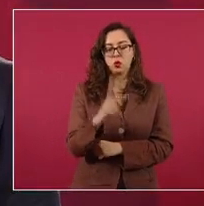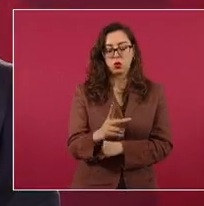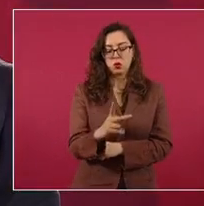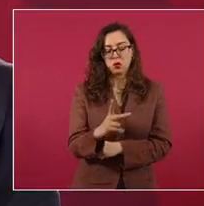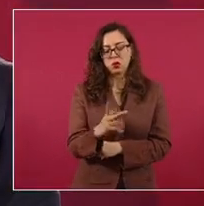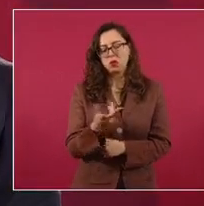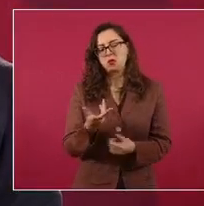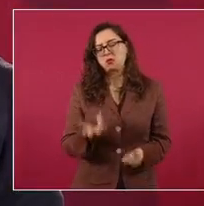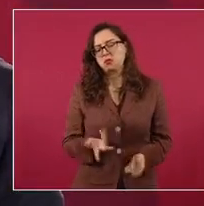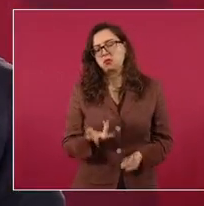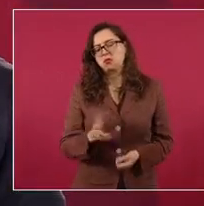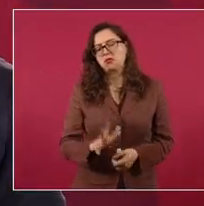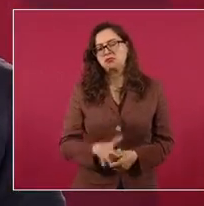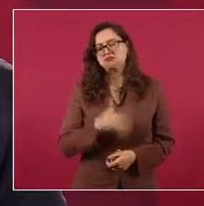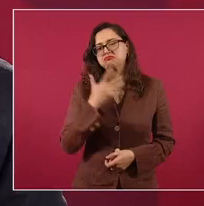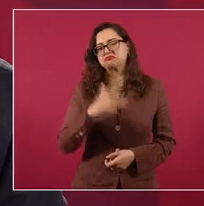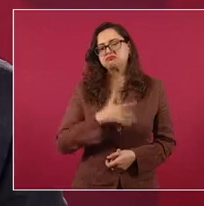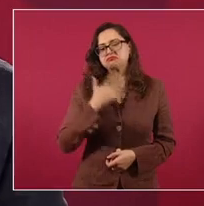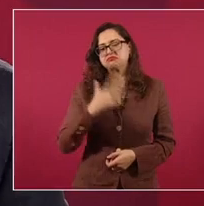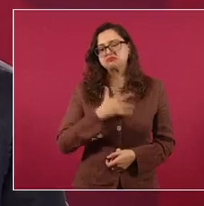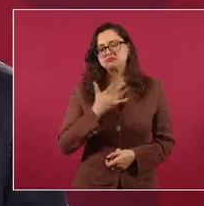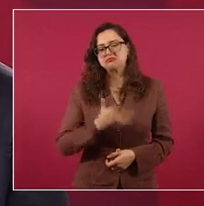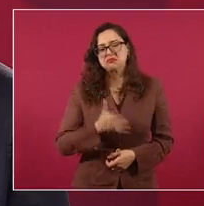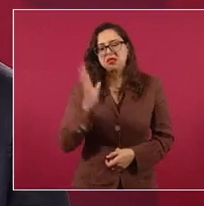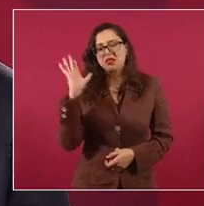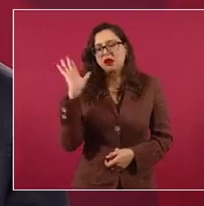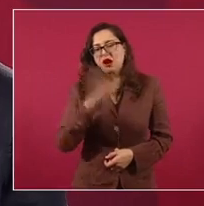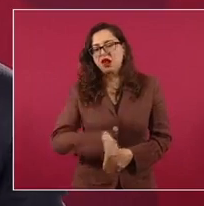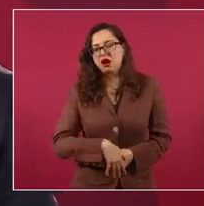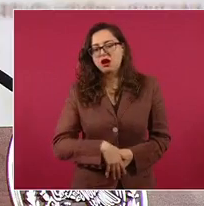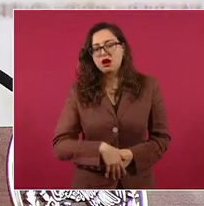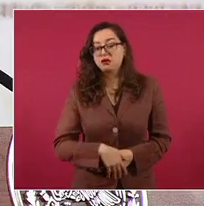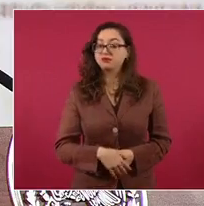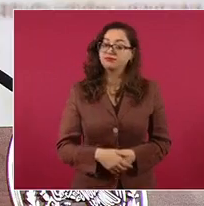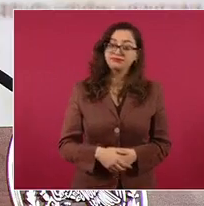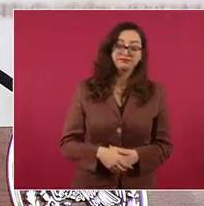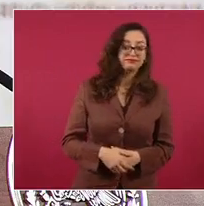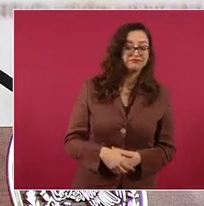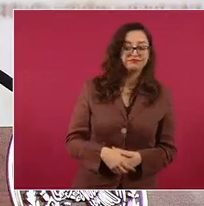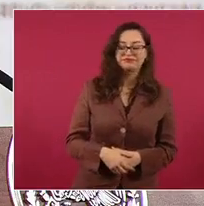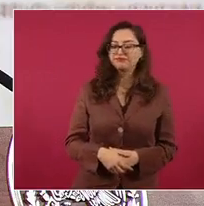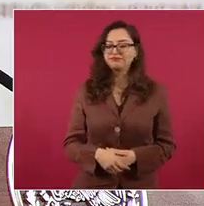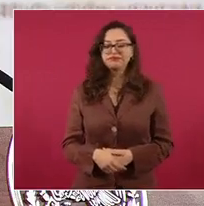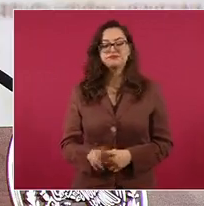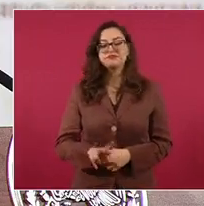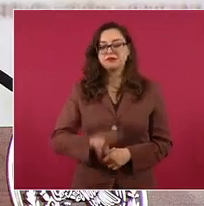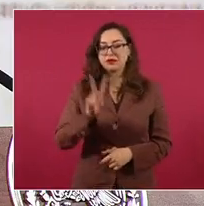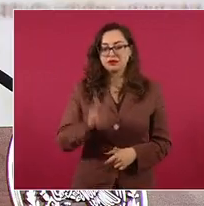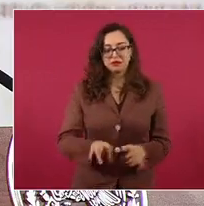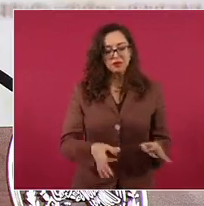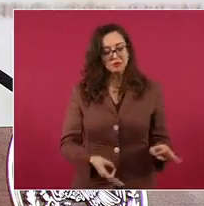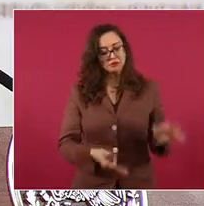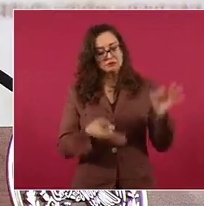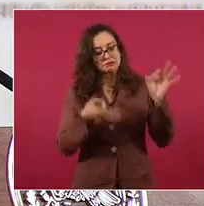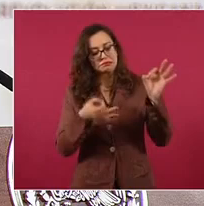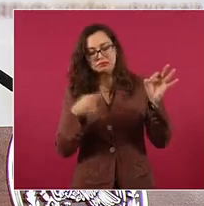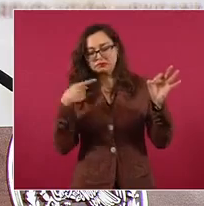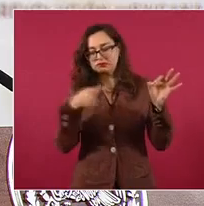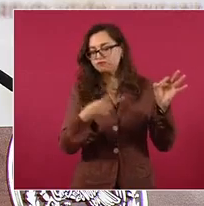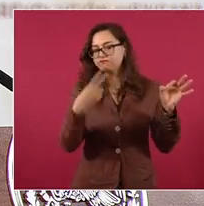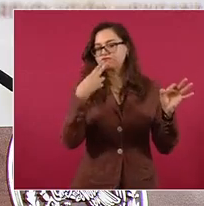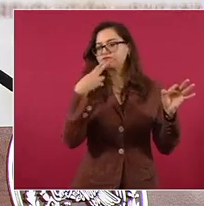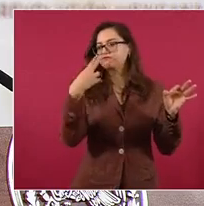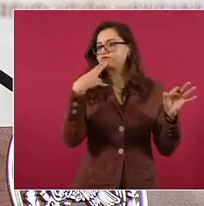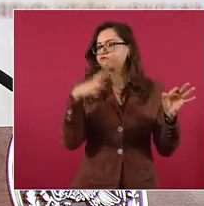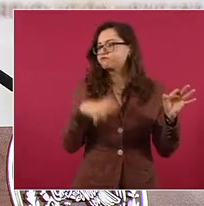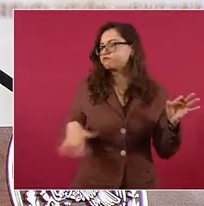cierto, pero es el instrumento más utilizado para la identidad jurídica de las personas. En